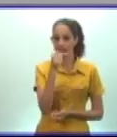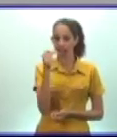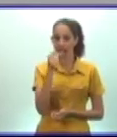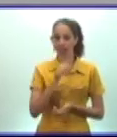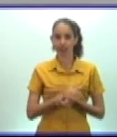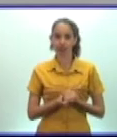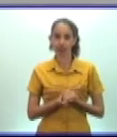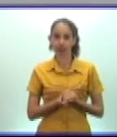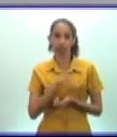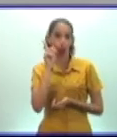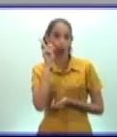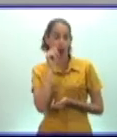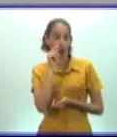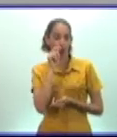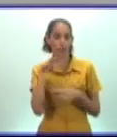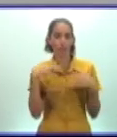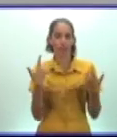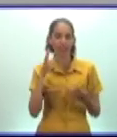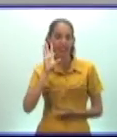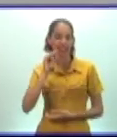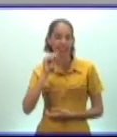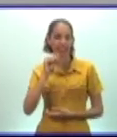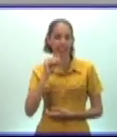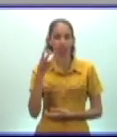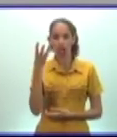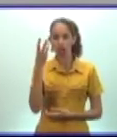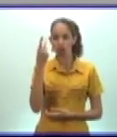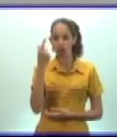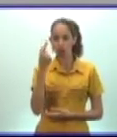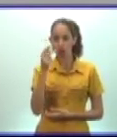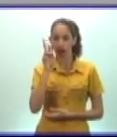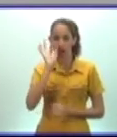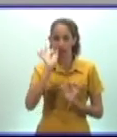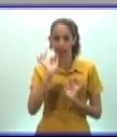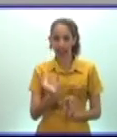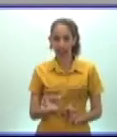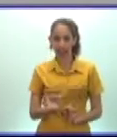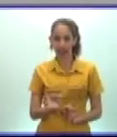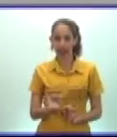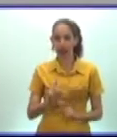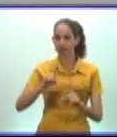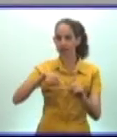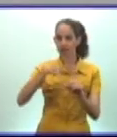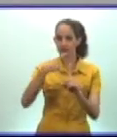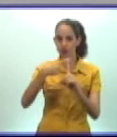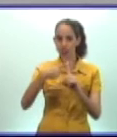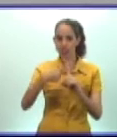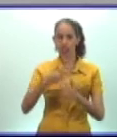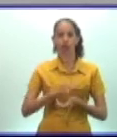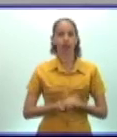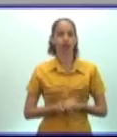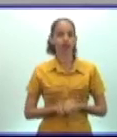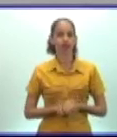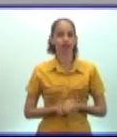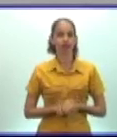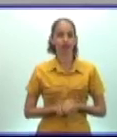y que Alejandro decía que el resultado es un número real positivo.